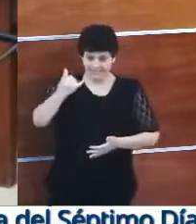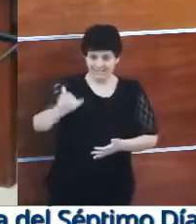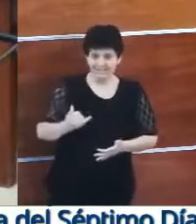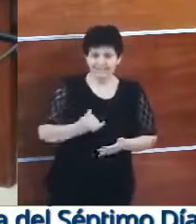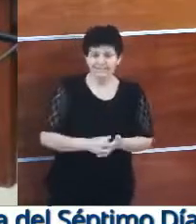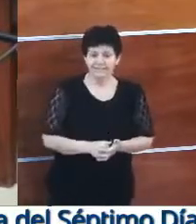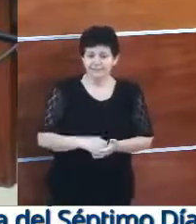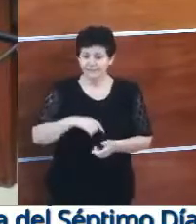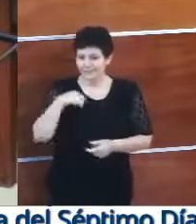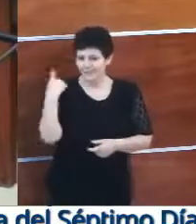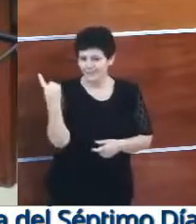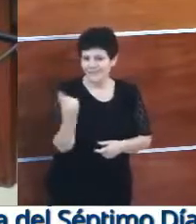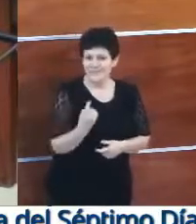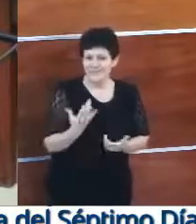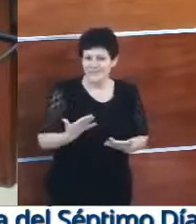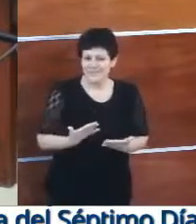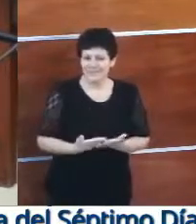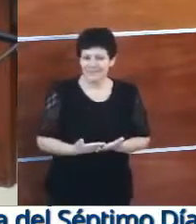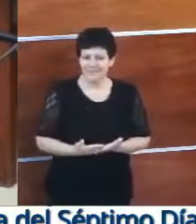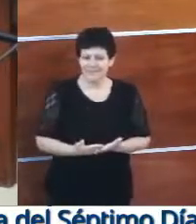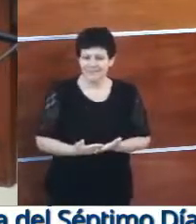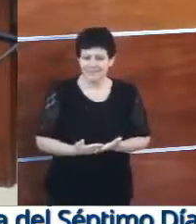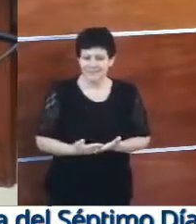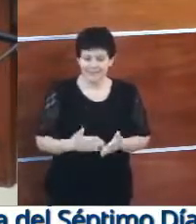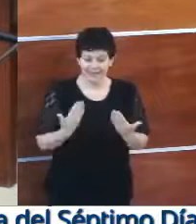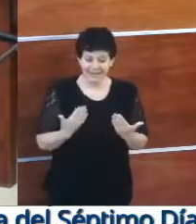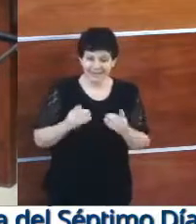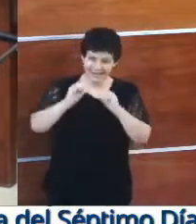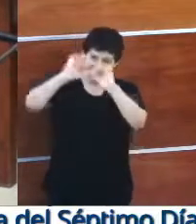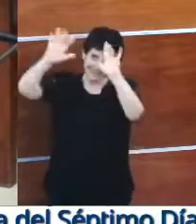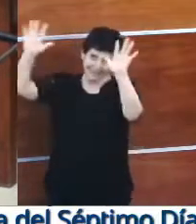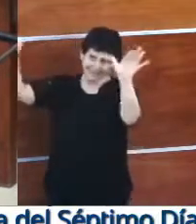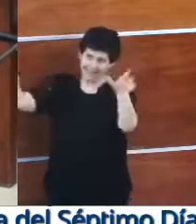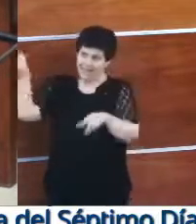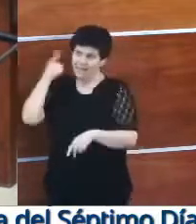para ser admitidos en la Canaán celestial.